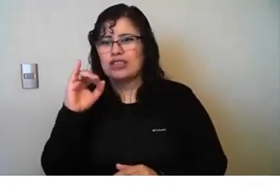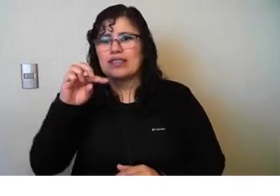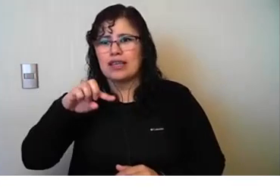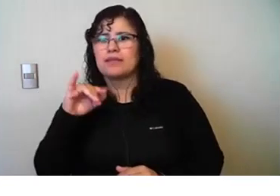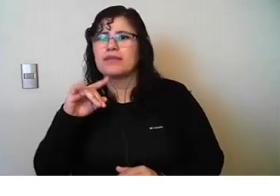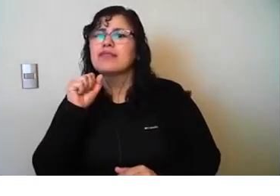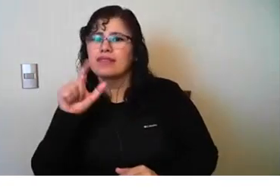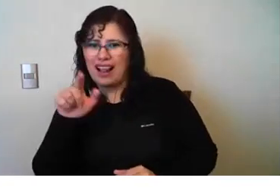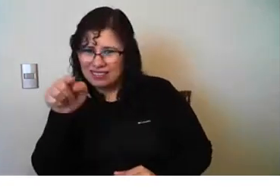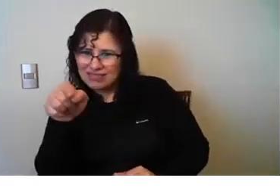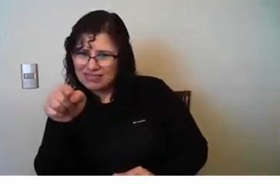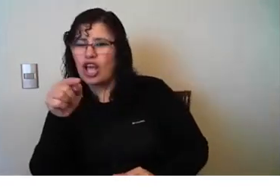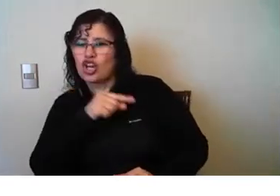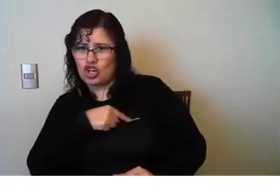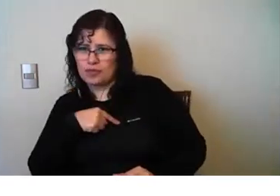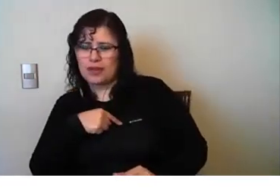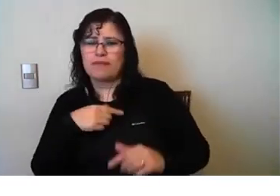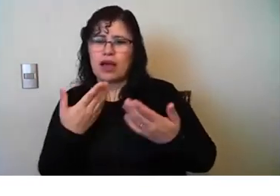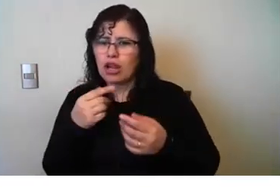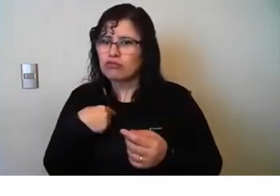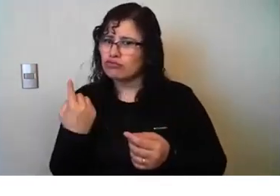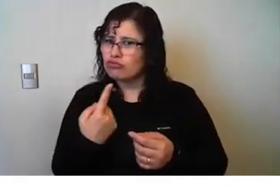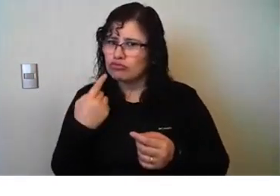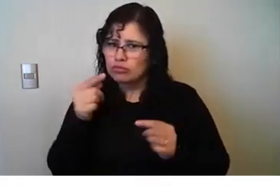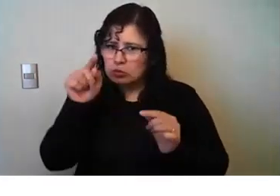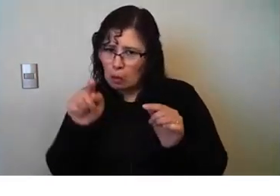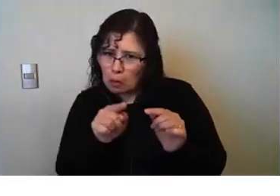Si nosotros tiramos una línea